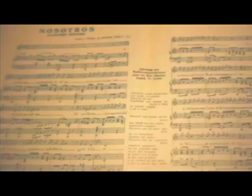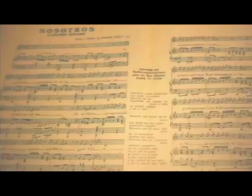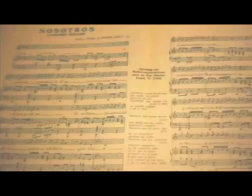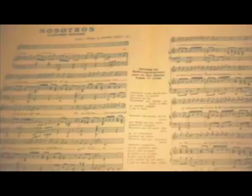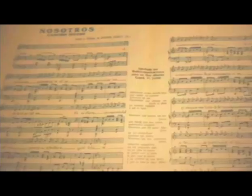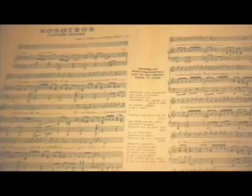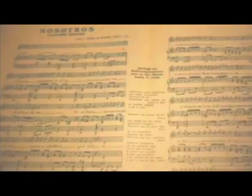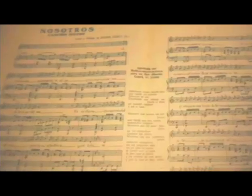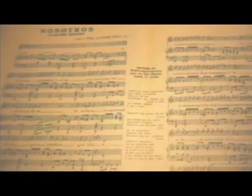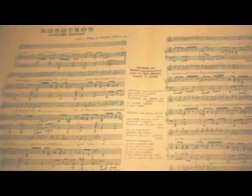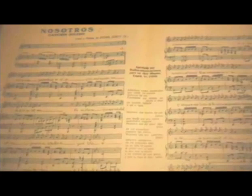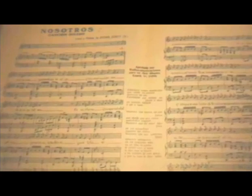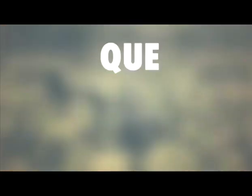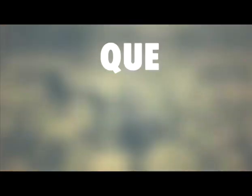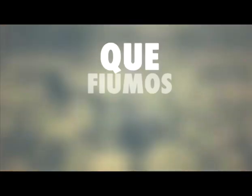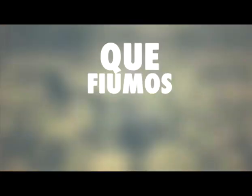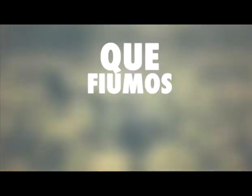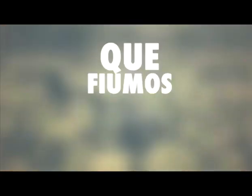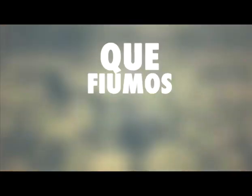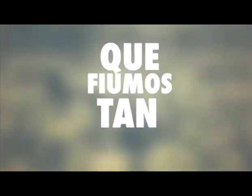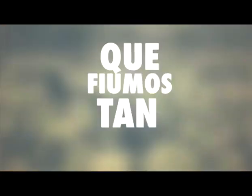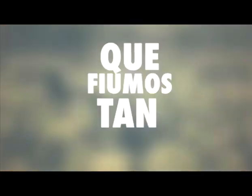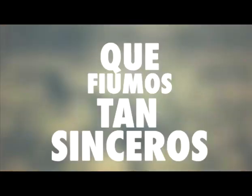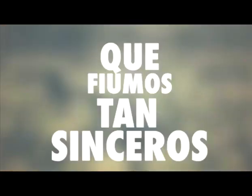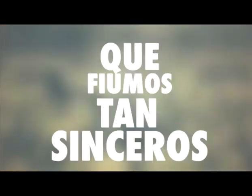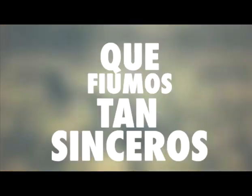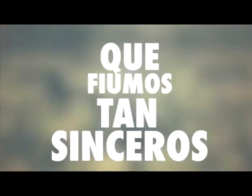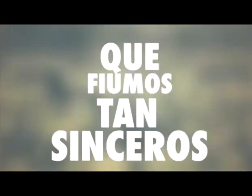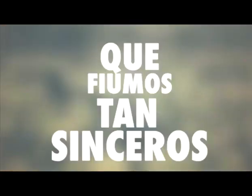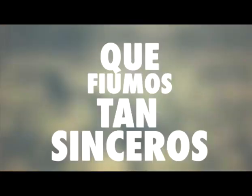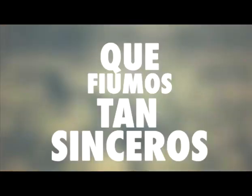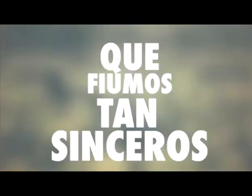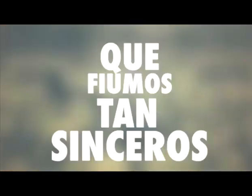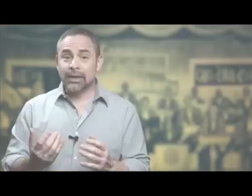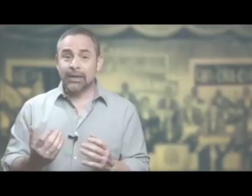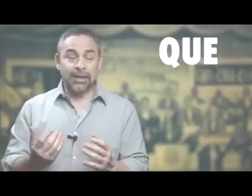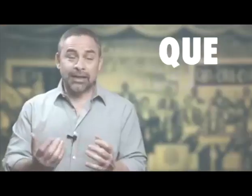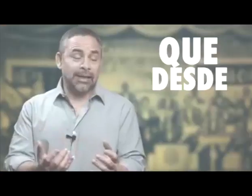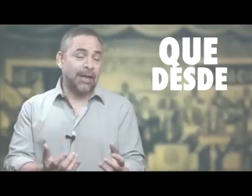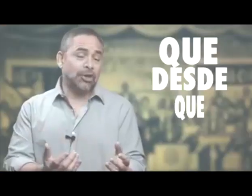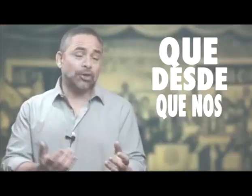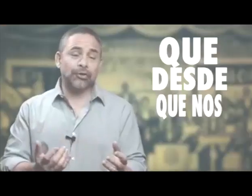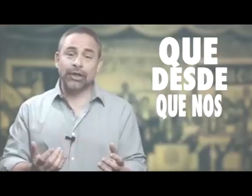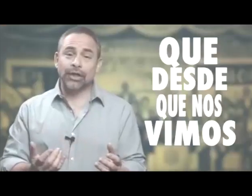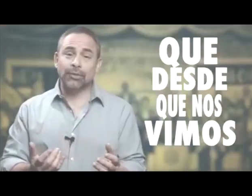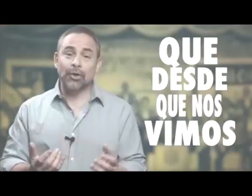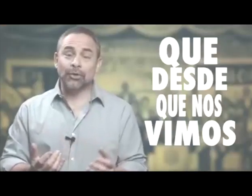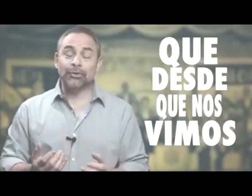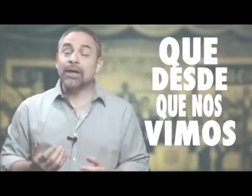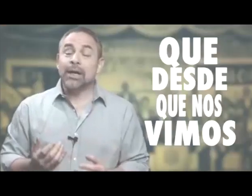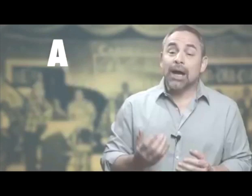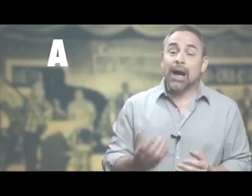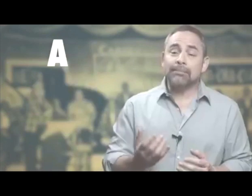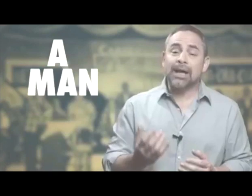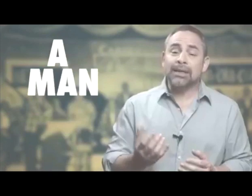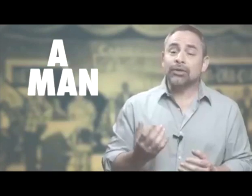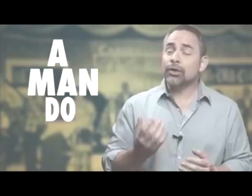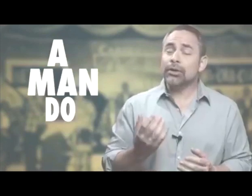Nosotros, que fuimos tan sinceros, que desde que nos vimos